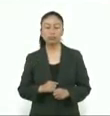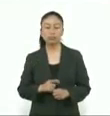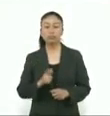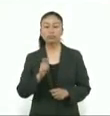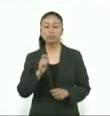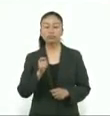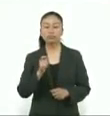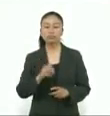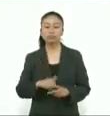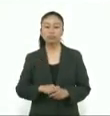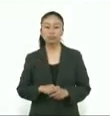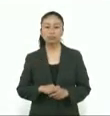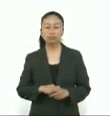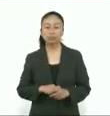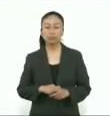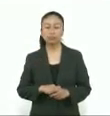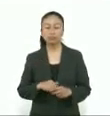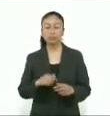conservadurismo.